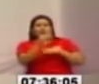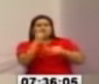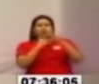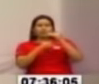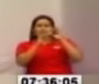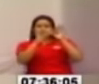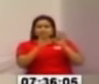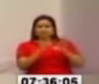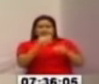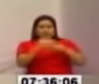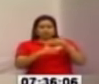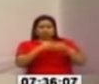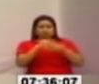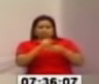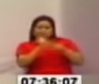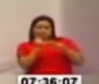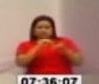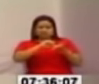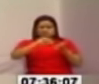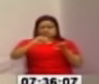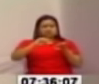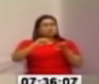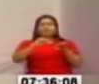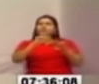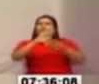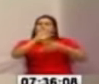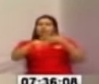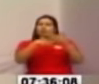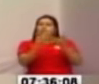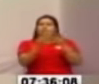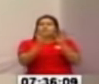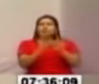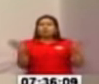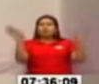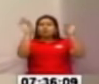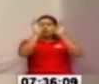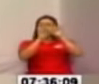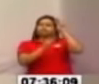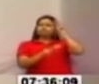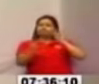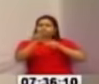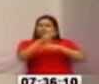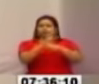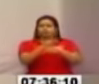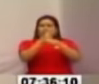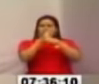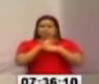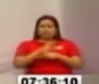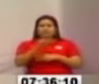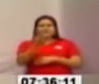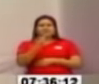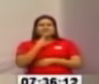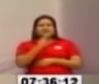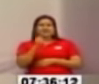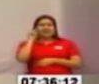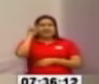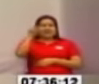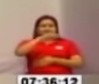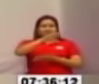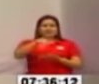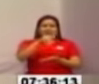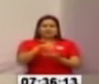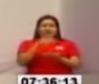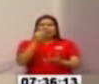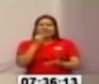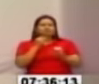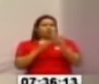el empaque no esté adulterado. Es decir, necesitamos muchas cosas importantes. Y de igual forma, como tú me dices, allá en Manabí les gustan